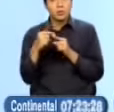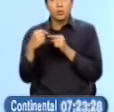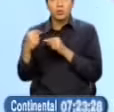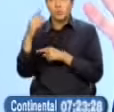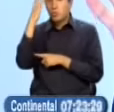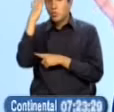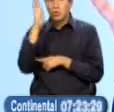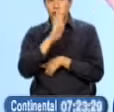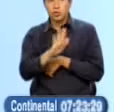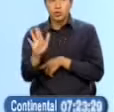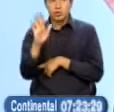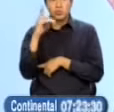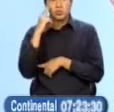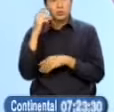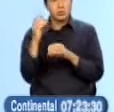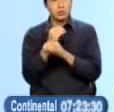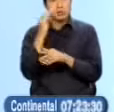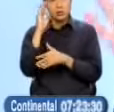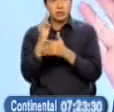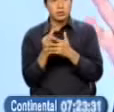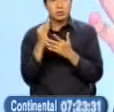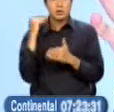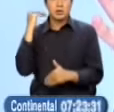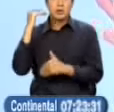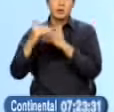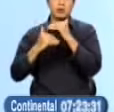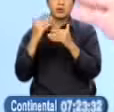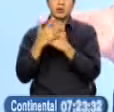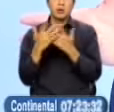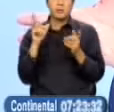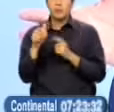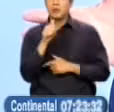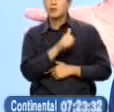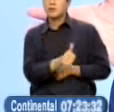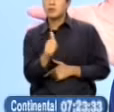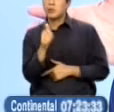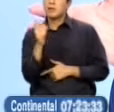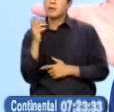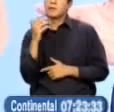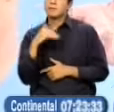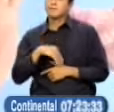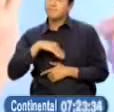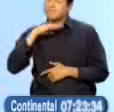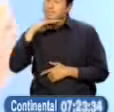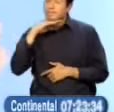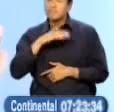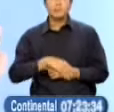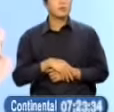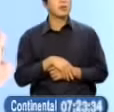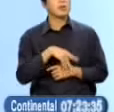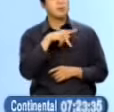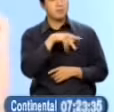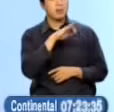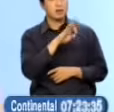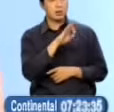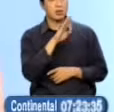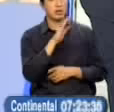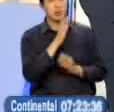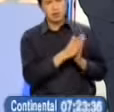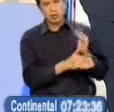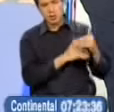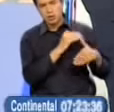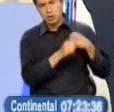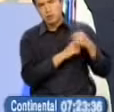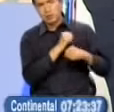porque cuando haces esos cálculos en determinado momento la gente también se cansa ahora pero que hace que en los últimos años